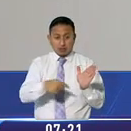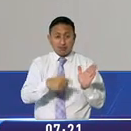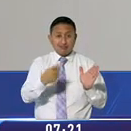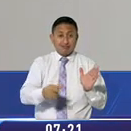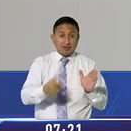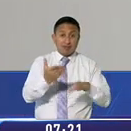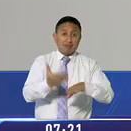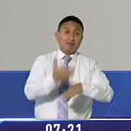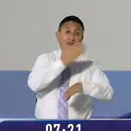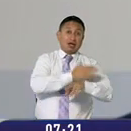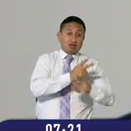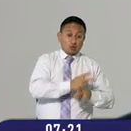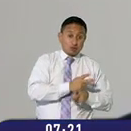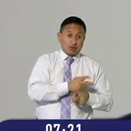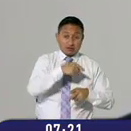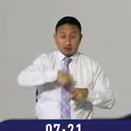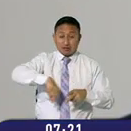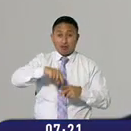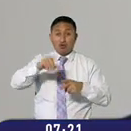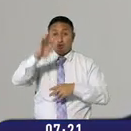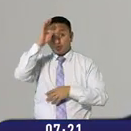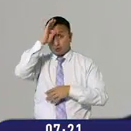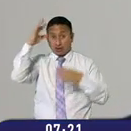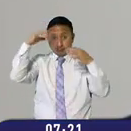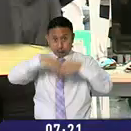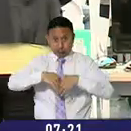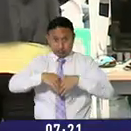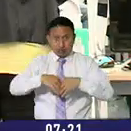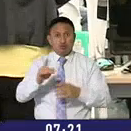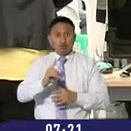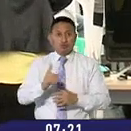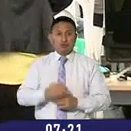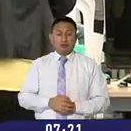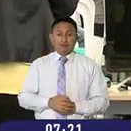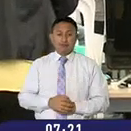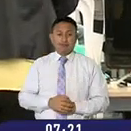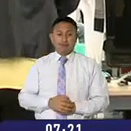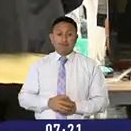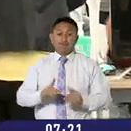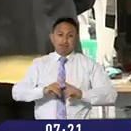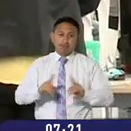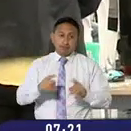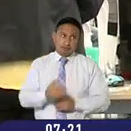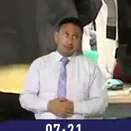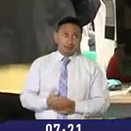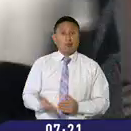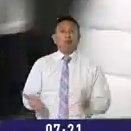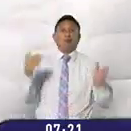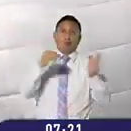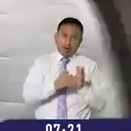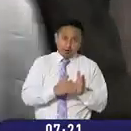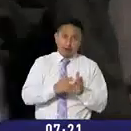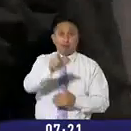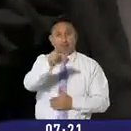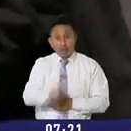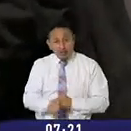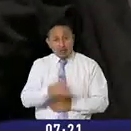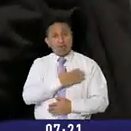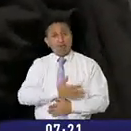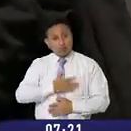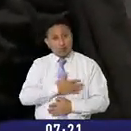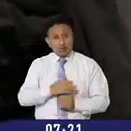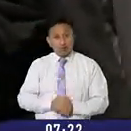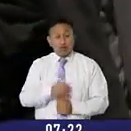y evitar un colapso en el sistema sanitario. Y aunque parezca repetitivo, hay que insistirle a la ciudadanía en su